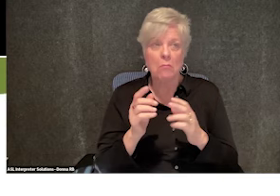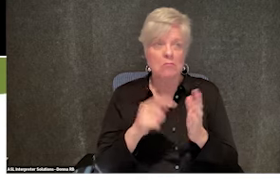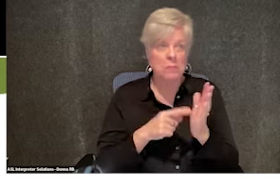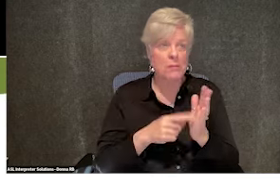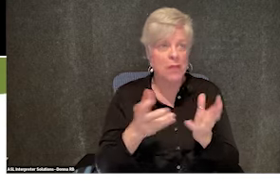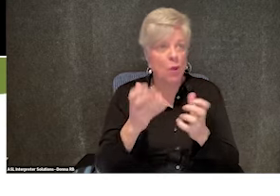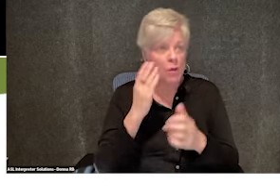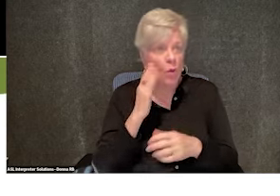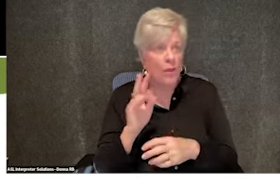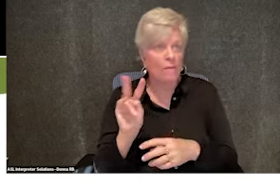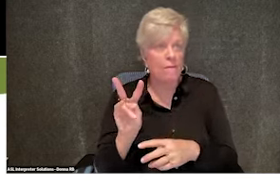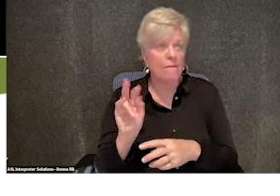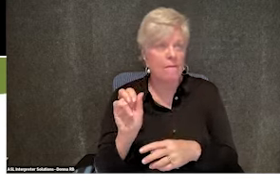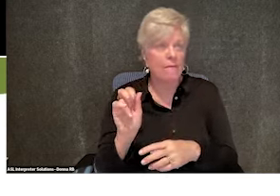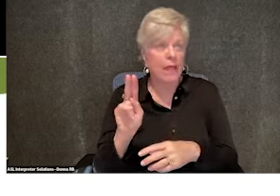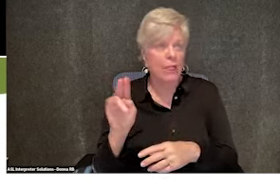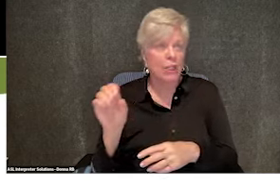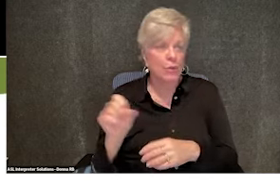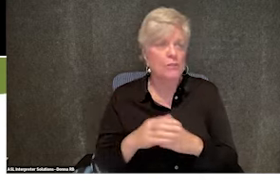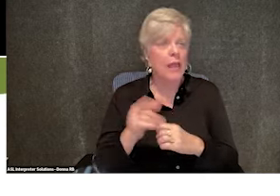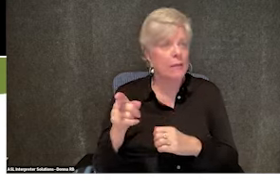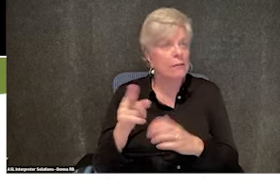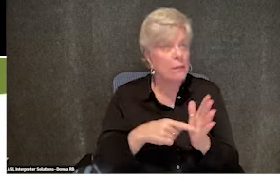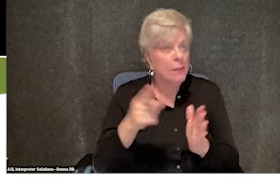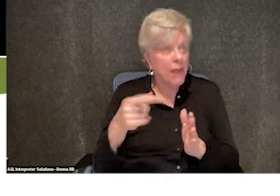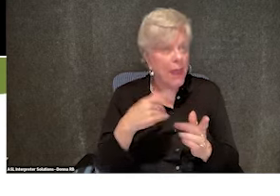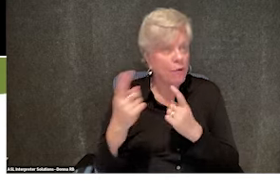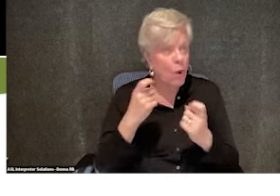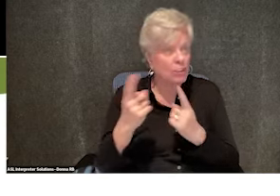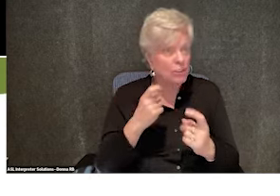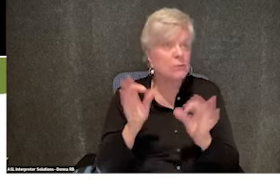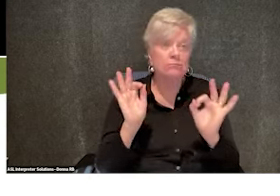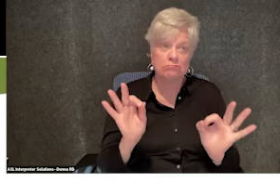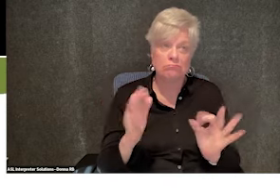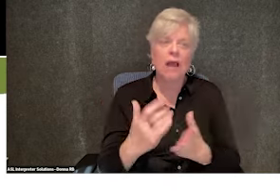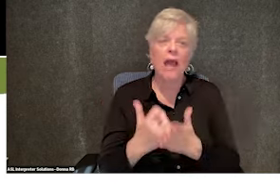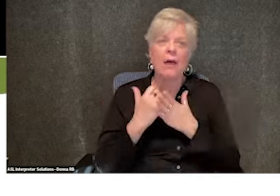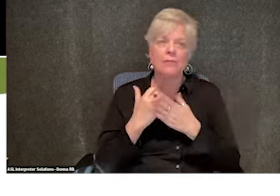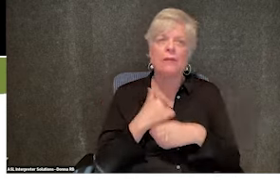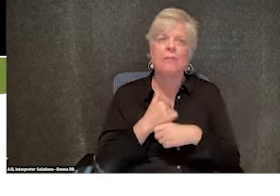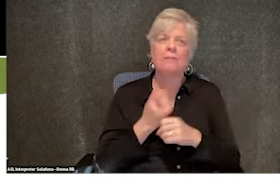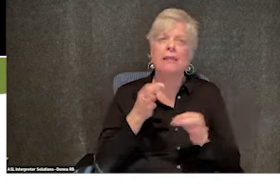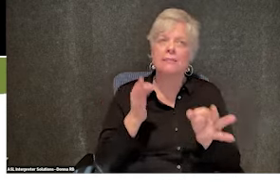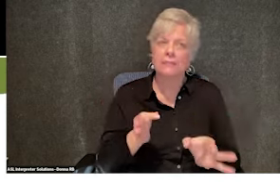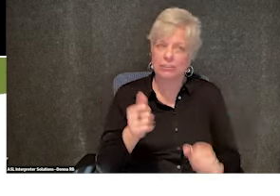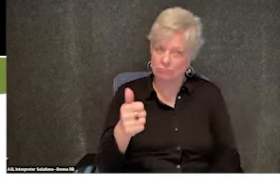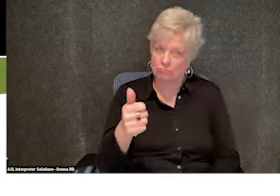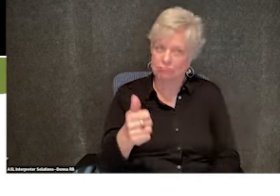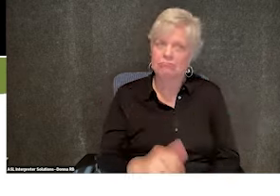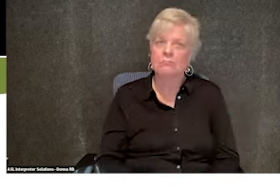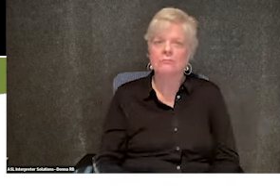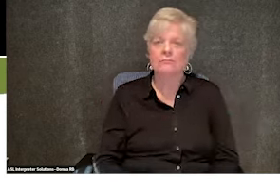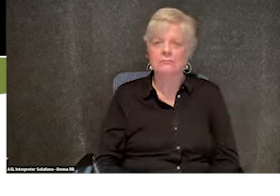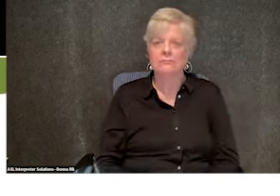excelente. Entonces pasamos ahora a la próxima, al próximo dispositivo. Creo que no pueden ver